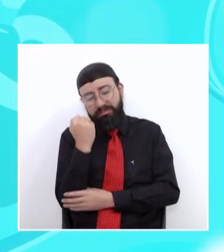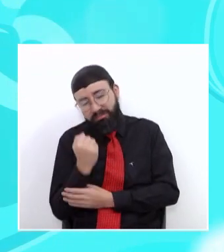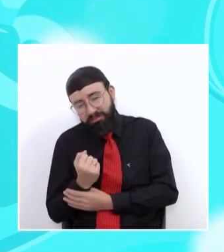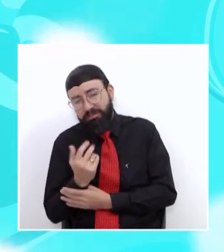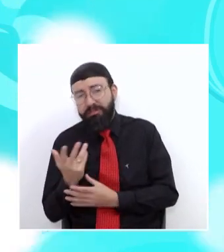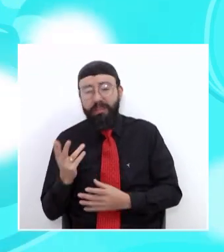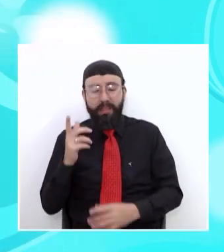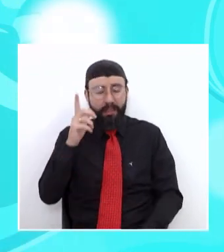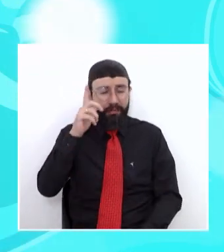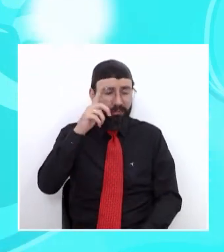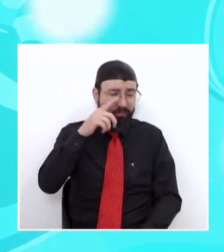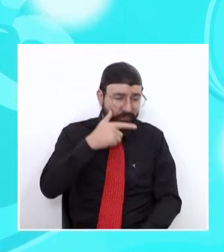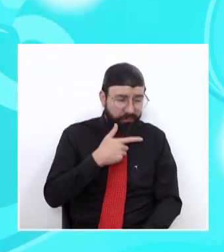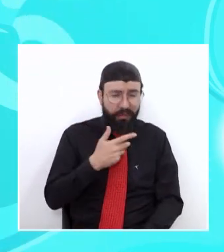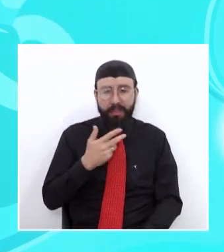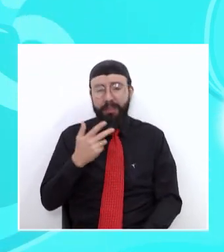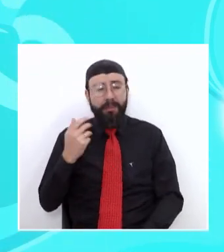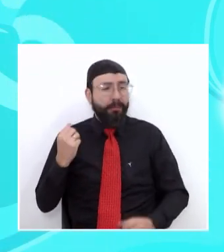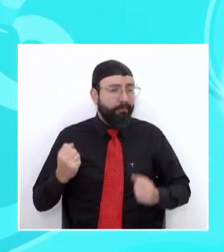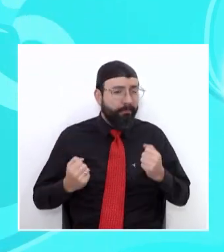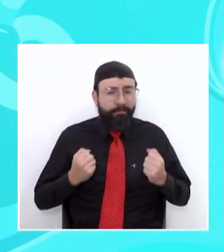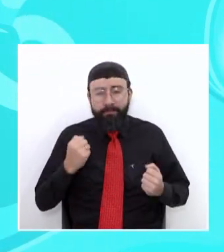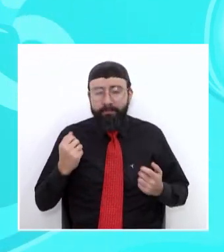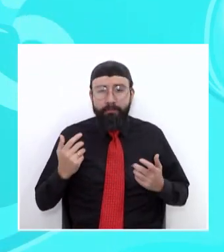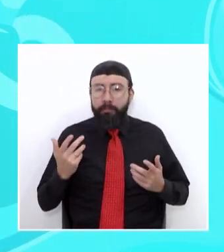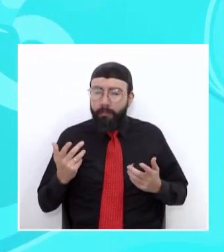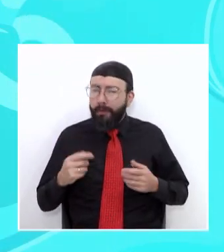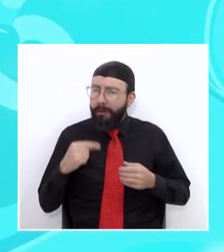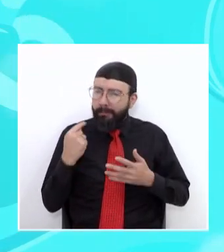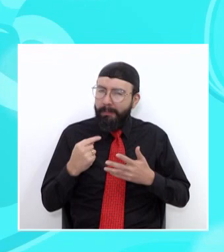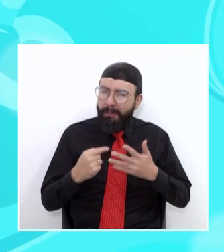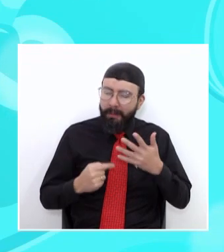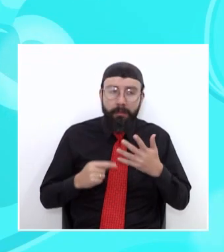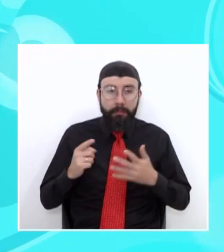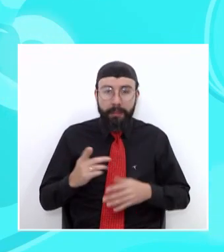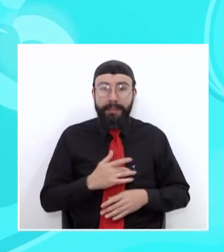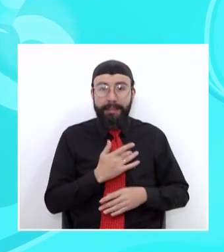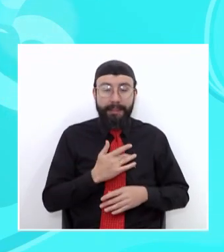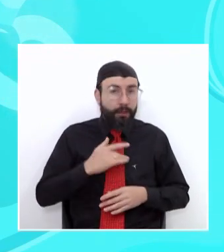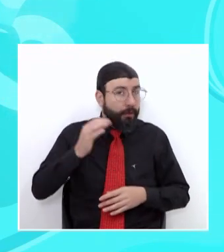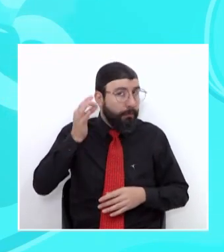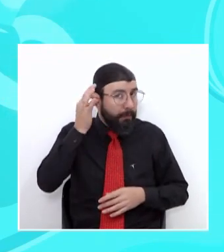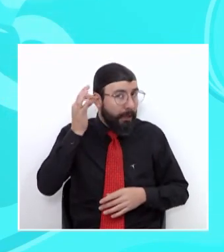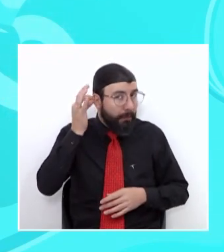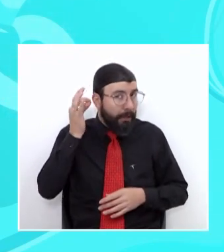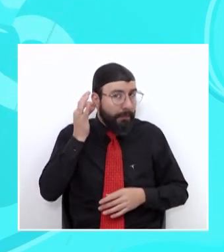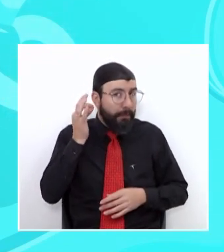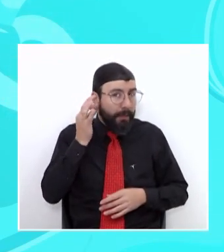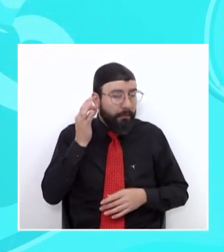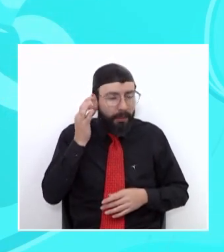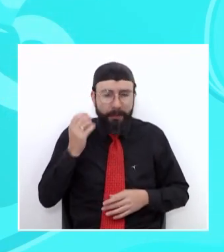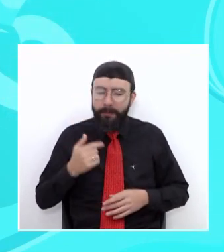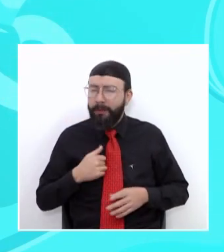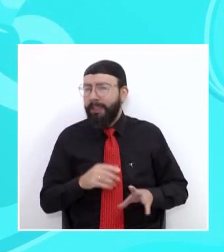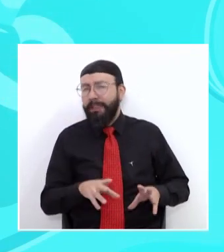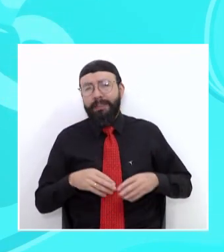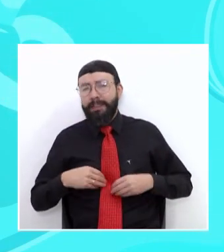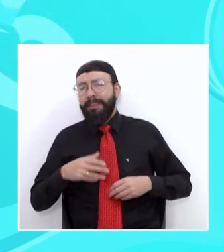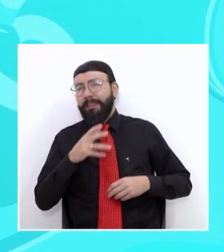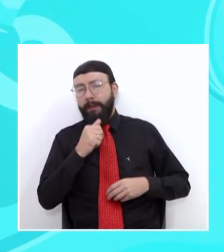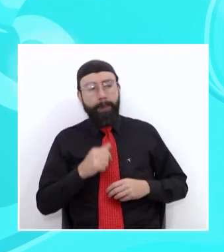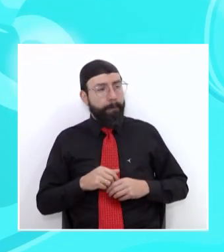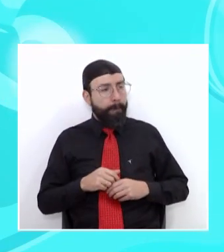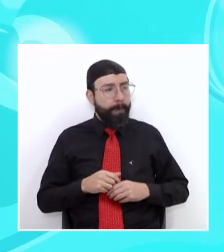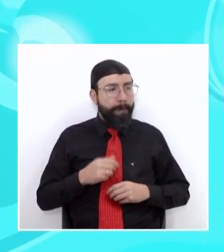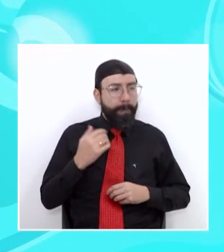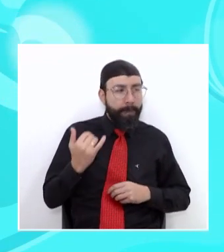desmotivación, tristeza sin razón, bueno, una cantidad de síntomas donde no nos estamos adaptando. Y cuando vemos este